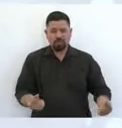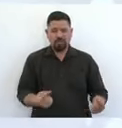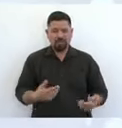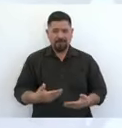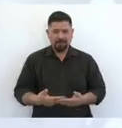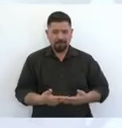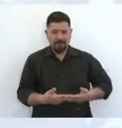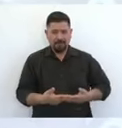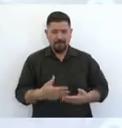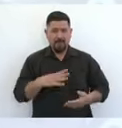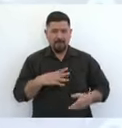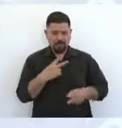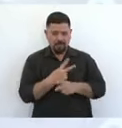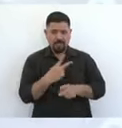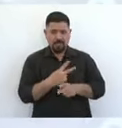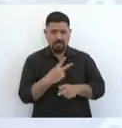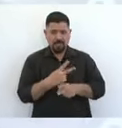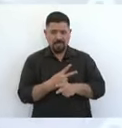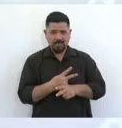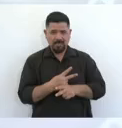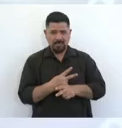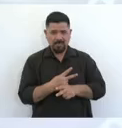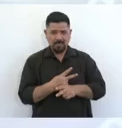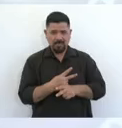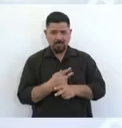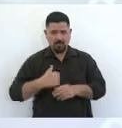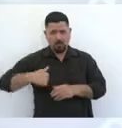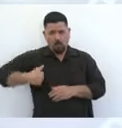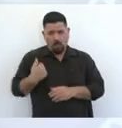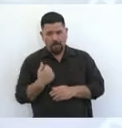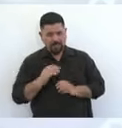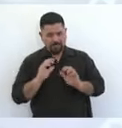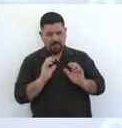Y hay un programa que